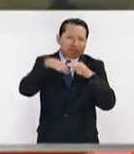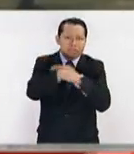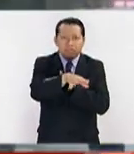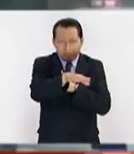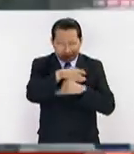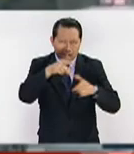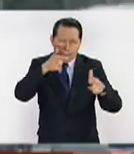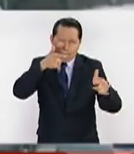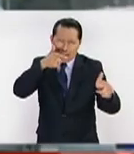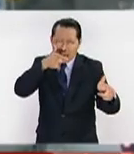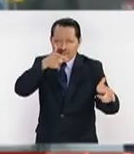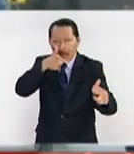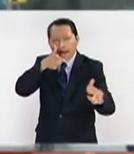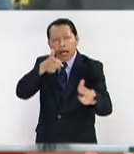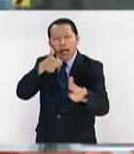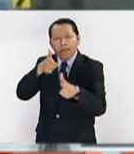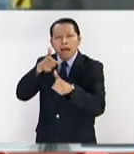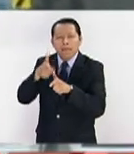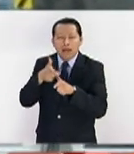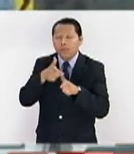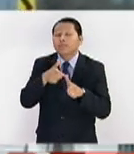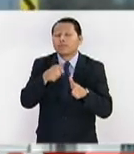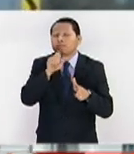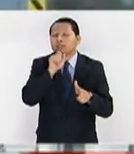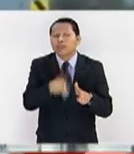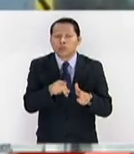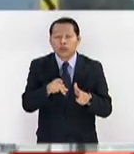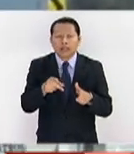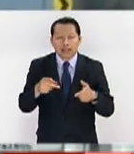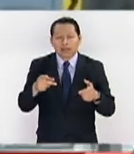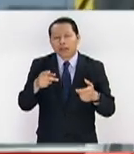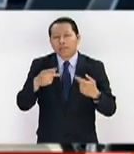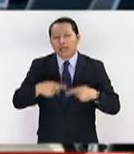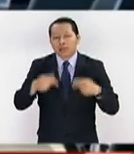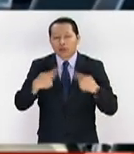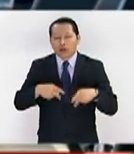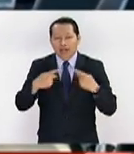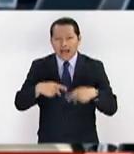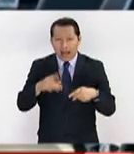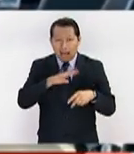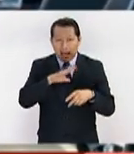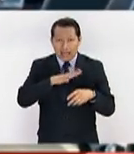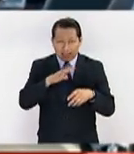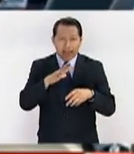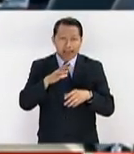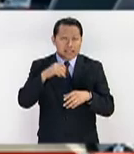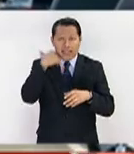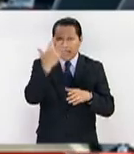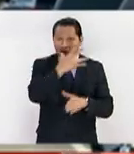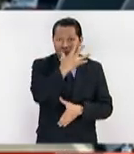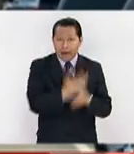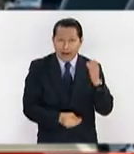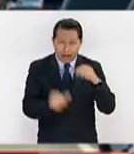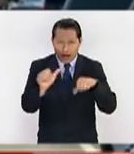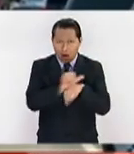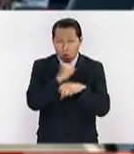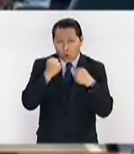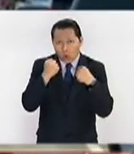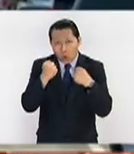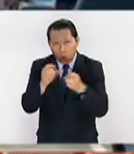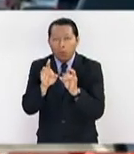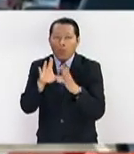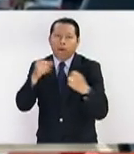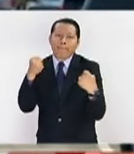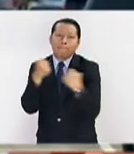y disparó en contra de los asistentes. El agresor murió al chocar el vehículo en el que intentaba escapar. El gobernador de